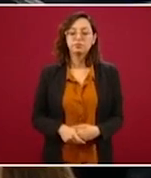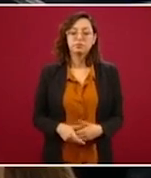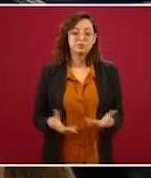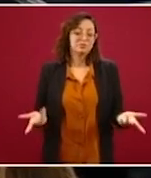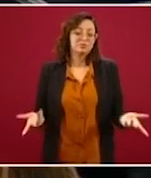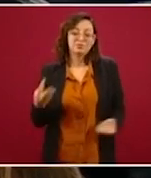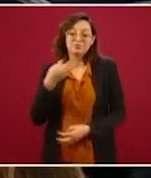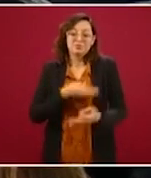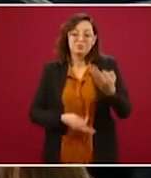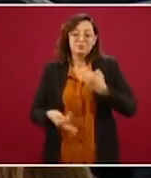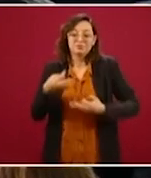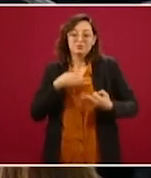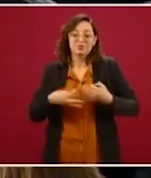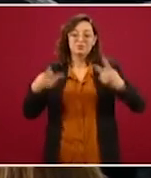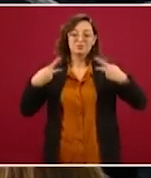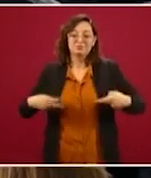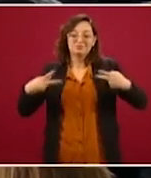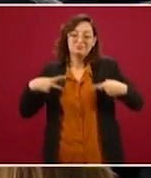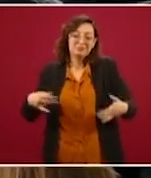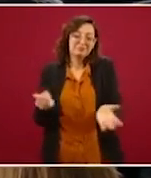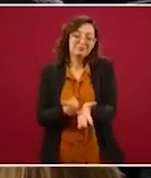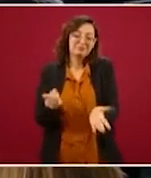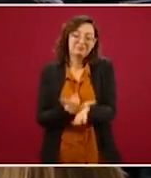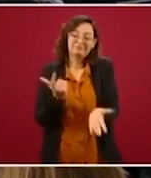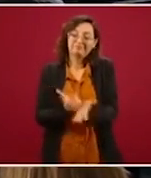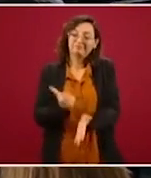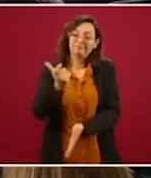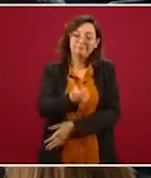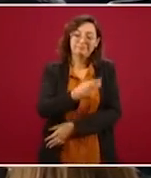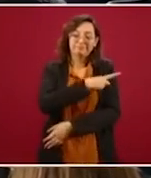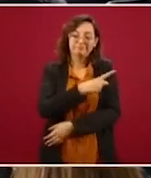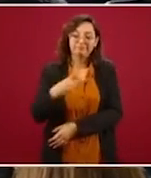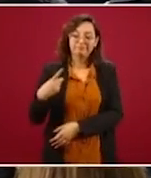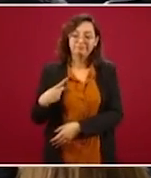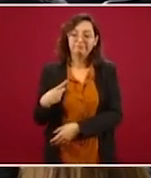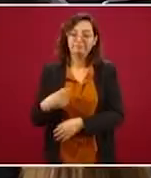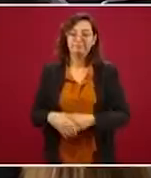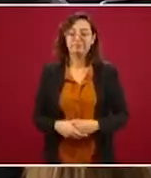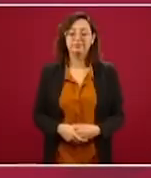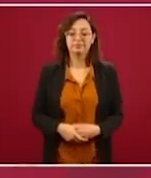pagamos todos los impuestos, que antes